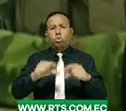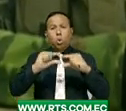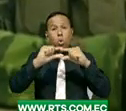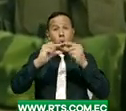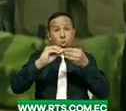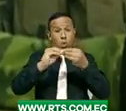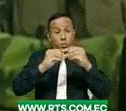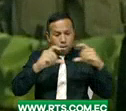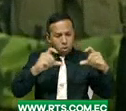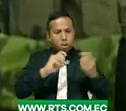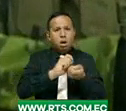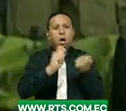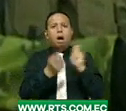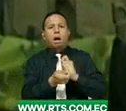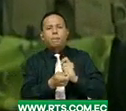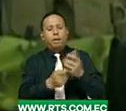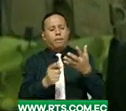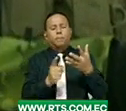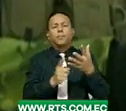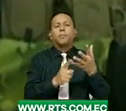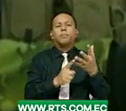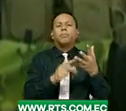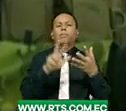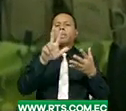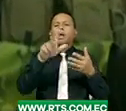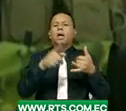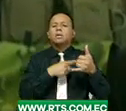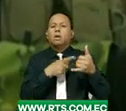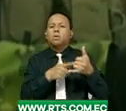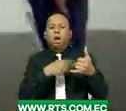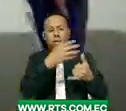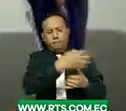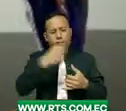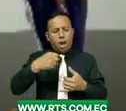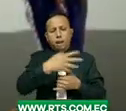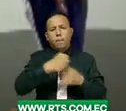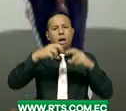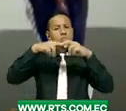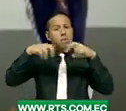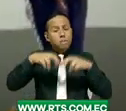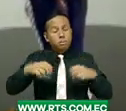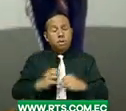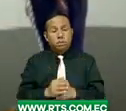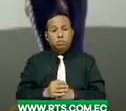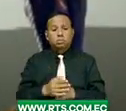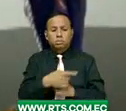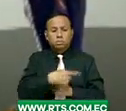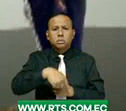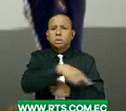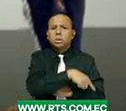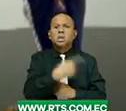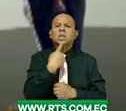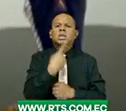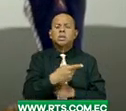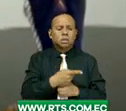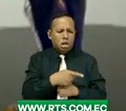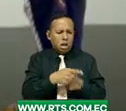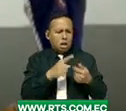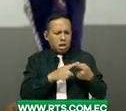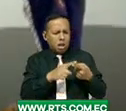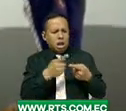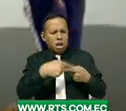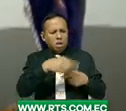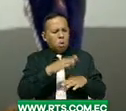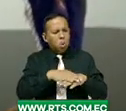tres celulares que fueron decomisados para fines investigativos. Que serían los indicios asociativos a varios delitos.